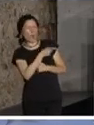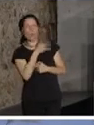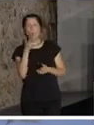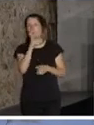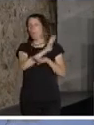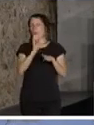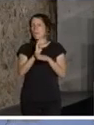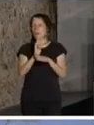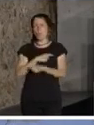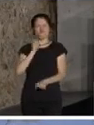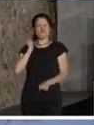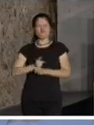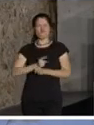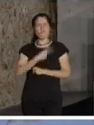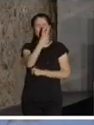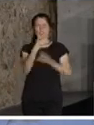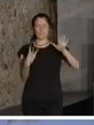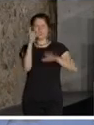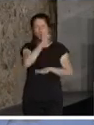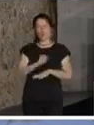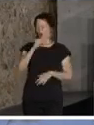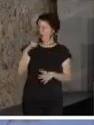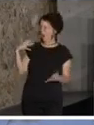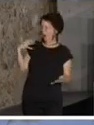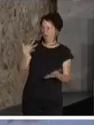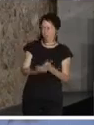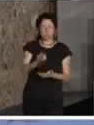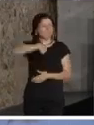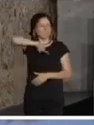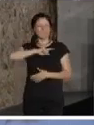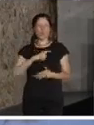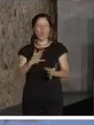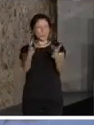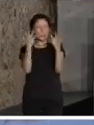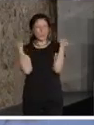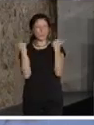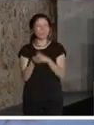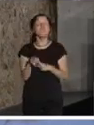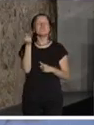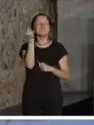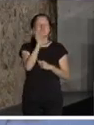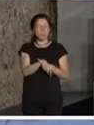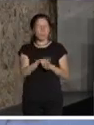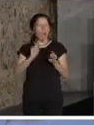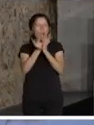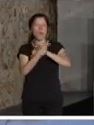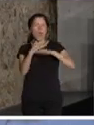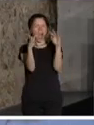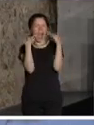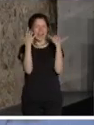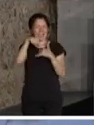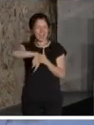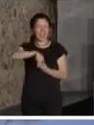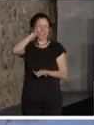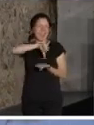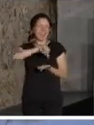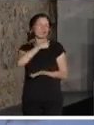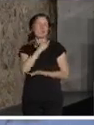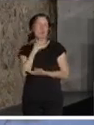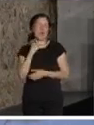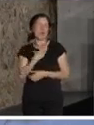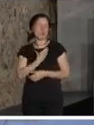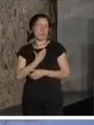nos ha impuesto durante 28 años vamos a traer aire fresco y vamos a traer alegría a este ayuntamiento